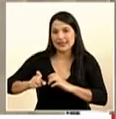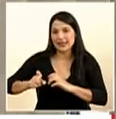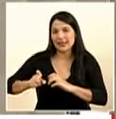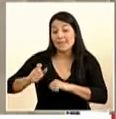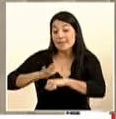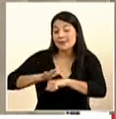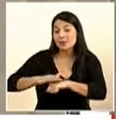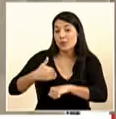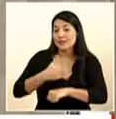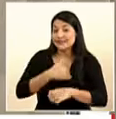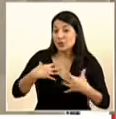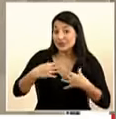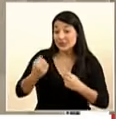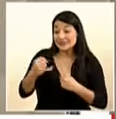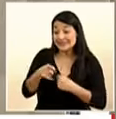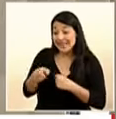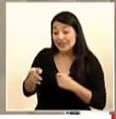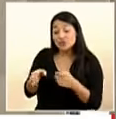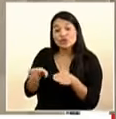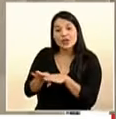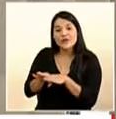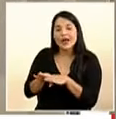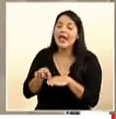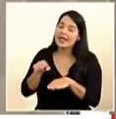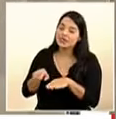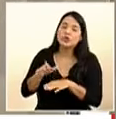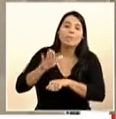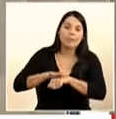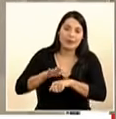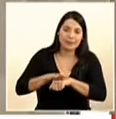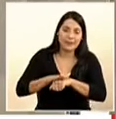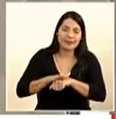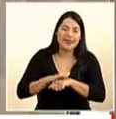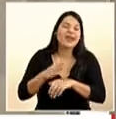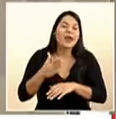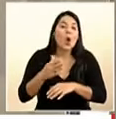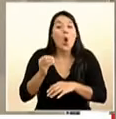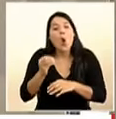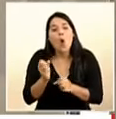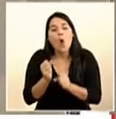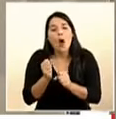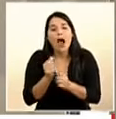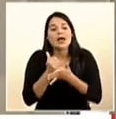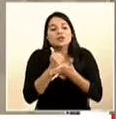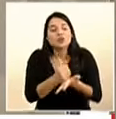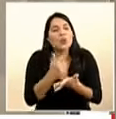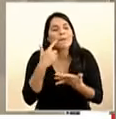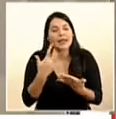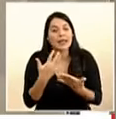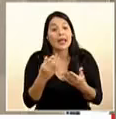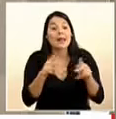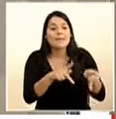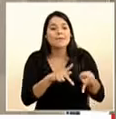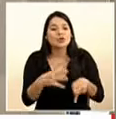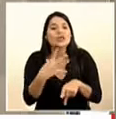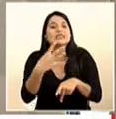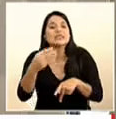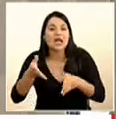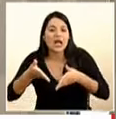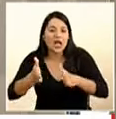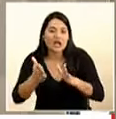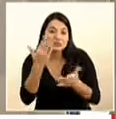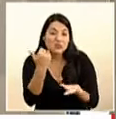aumentar muchísimo también va a permitir una reducción todavía mayor de las personas que están circulando en las calles igual